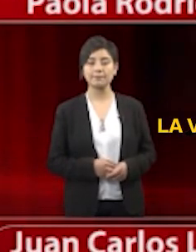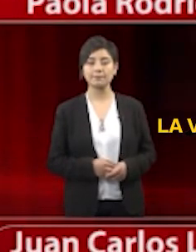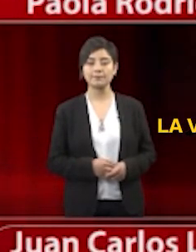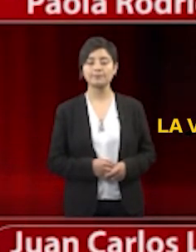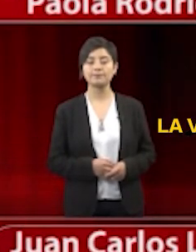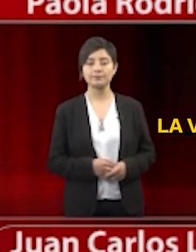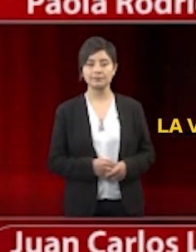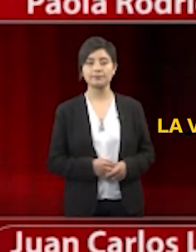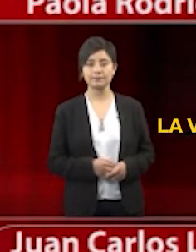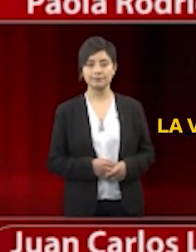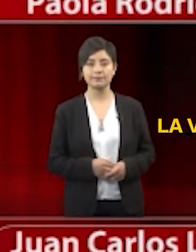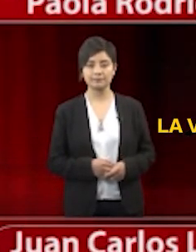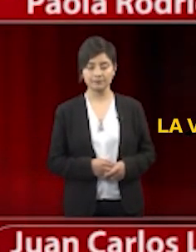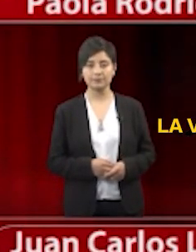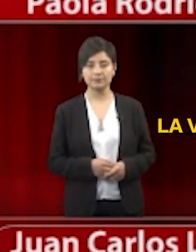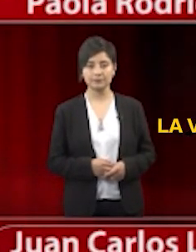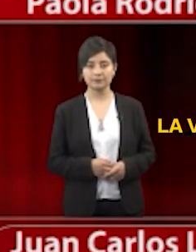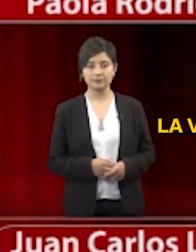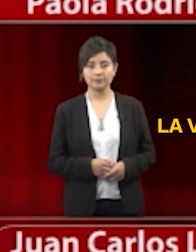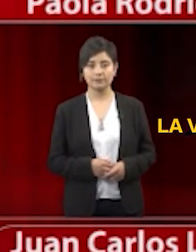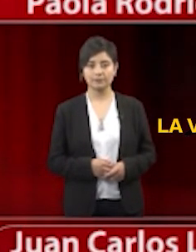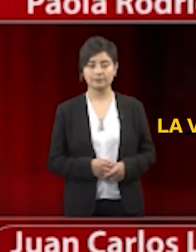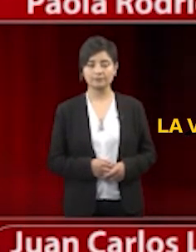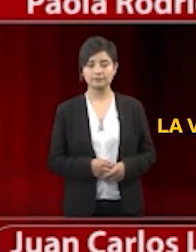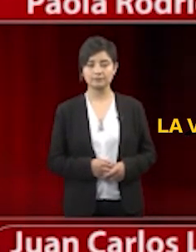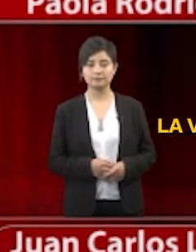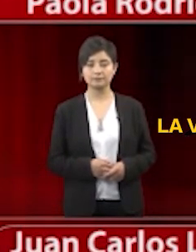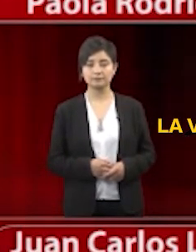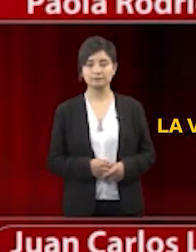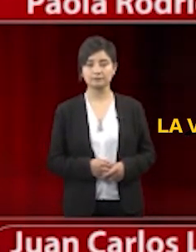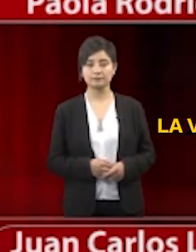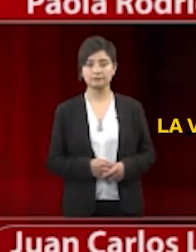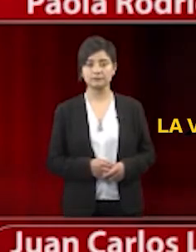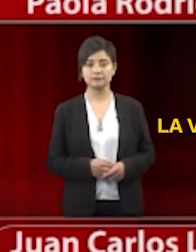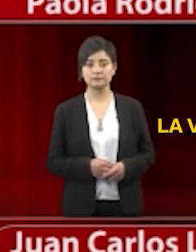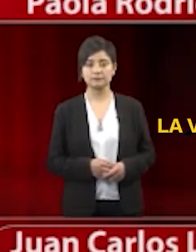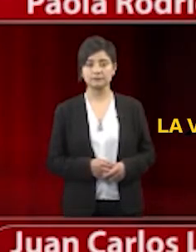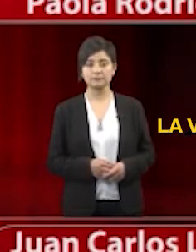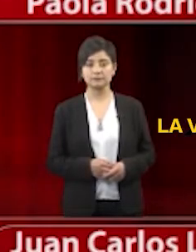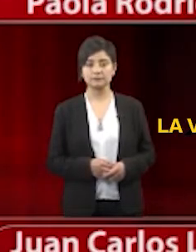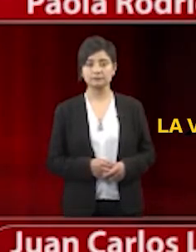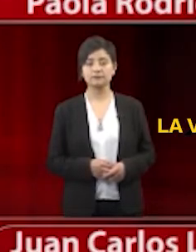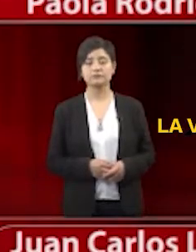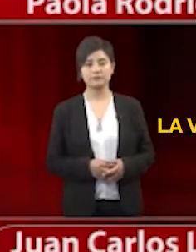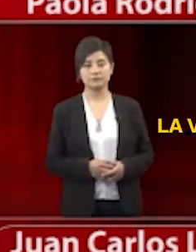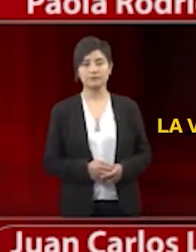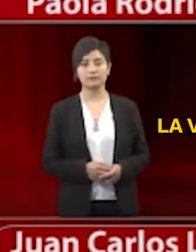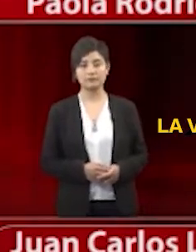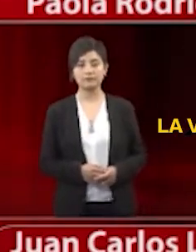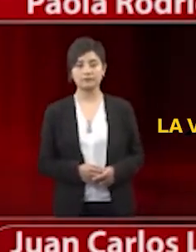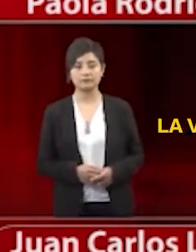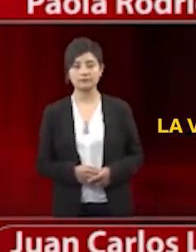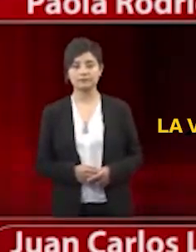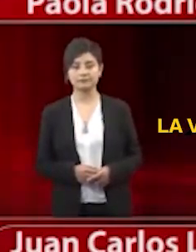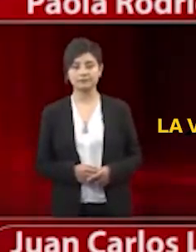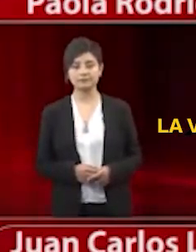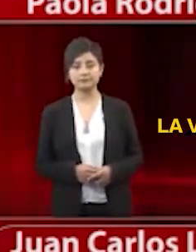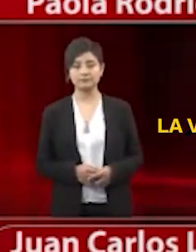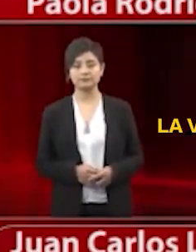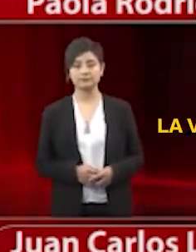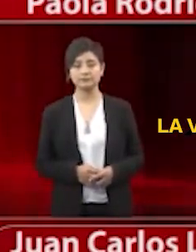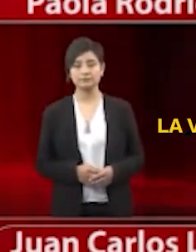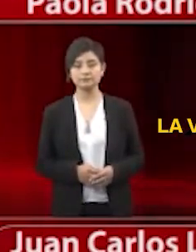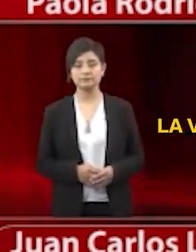industrias biotecnológicas, es absolutamente imposible que coexistan las semillas nativas y las